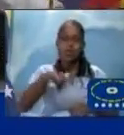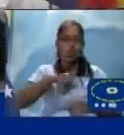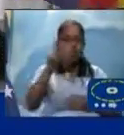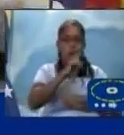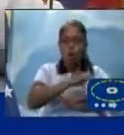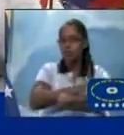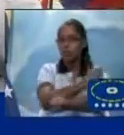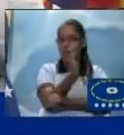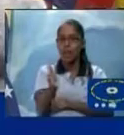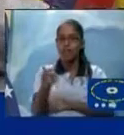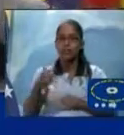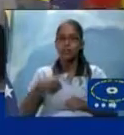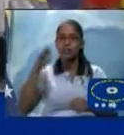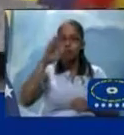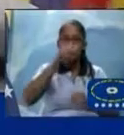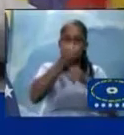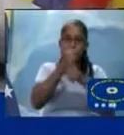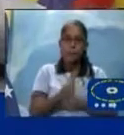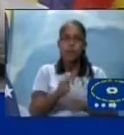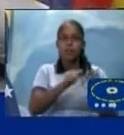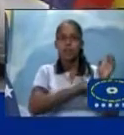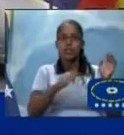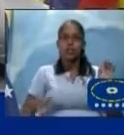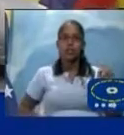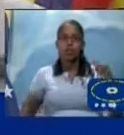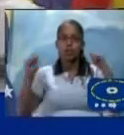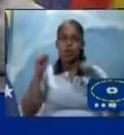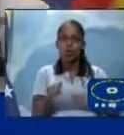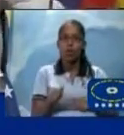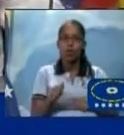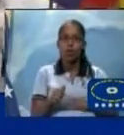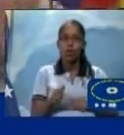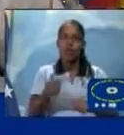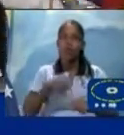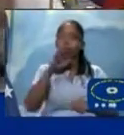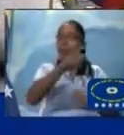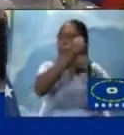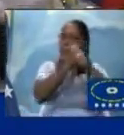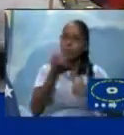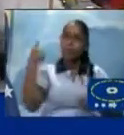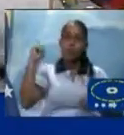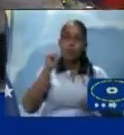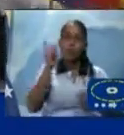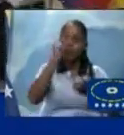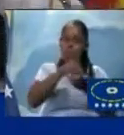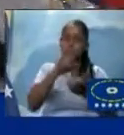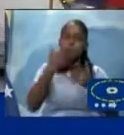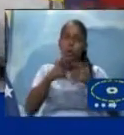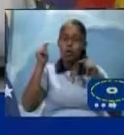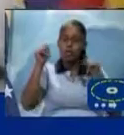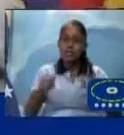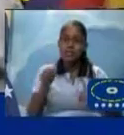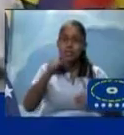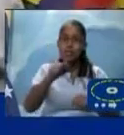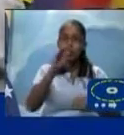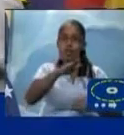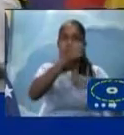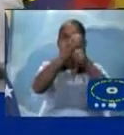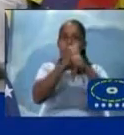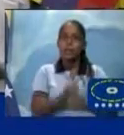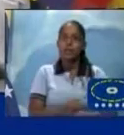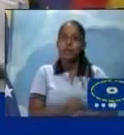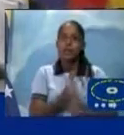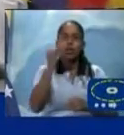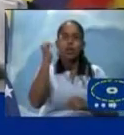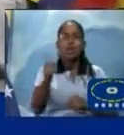tardará. Yo espero al Señor hoy. Lo estaba esperando ayer y no llegó, pero hoy lo estoy esperando, mis Amén. Amados hermanos.